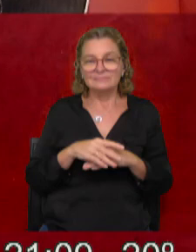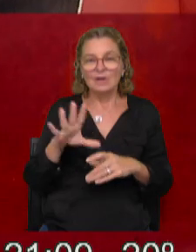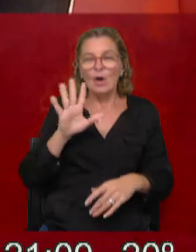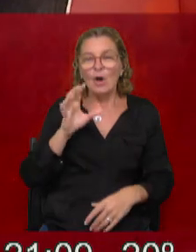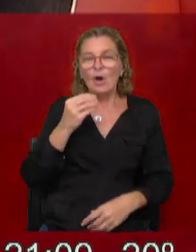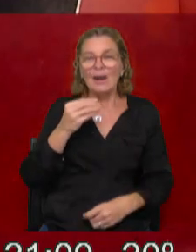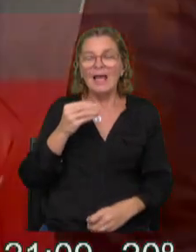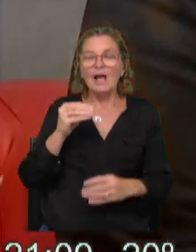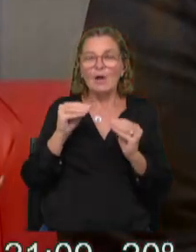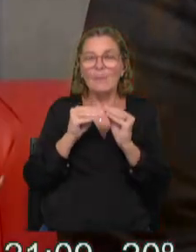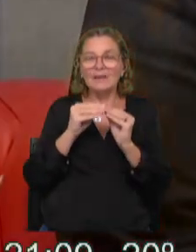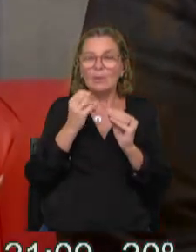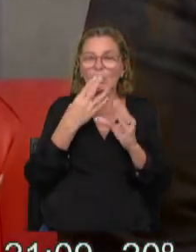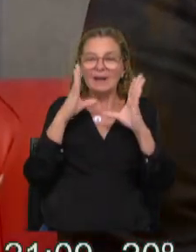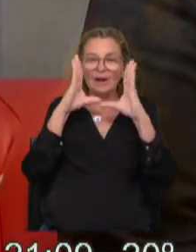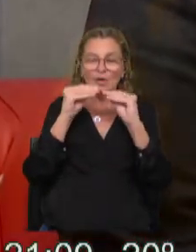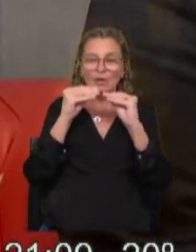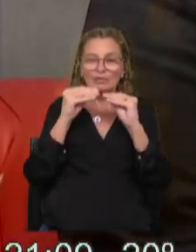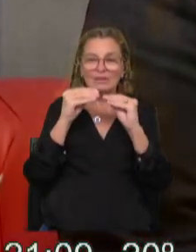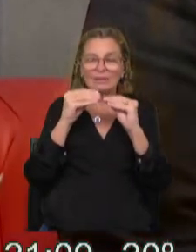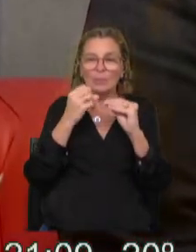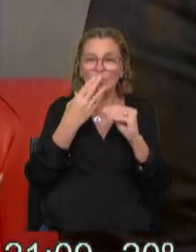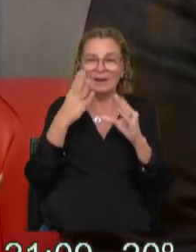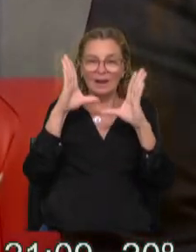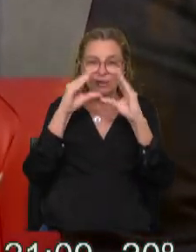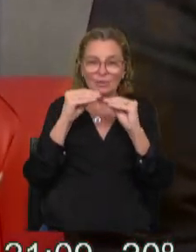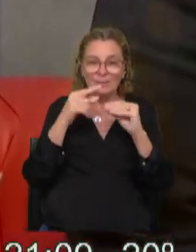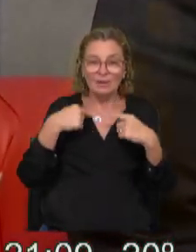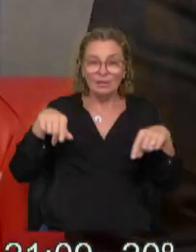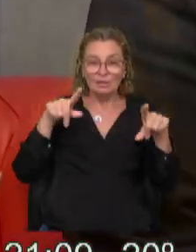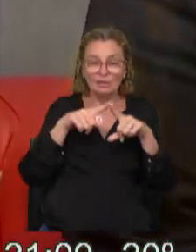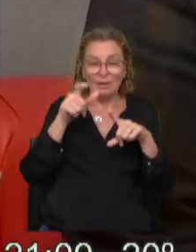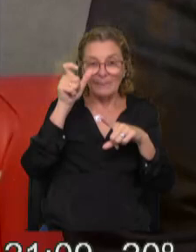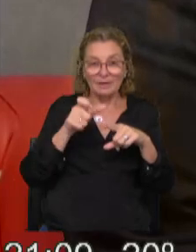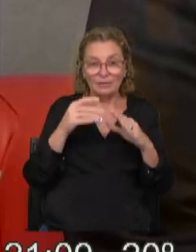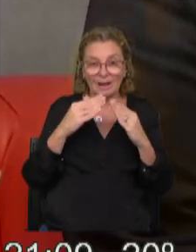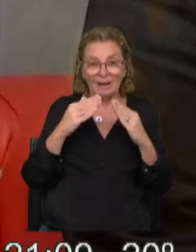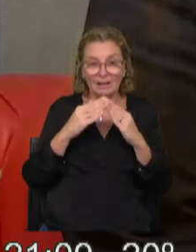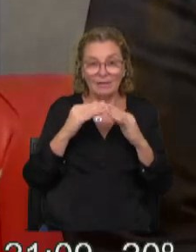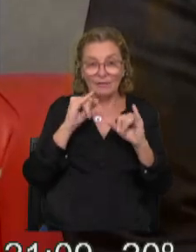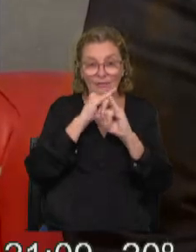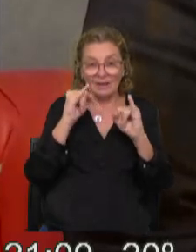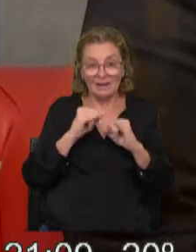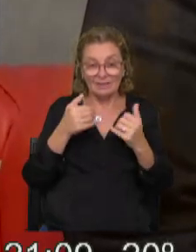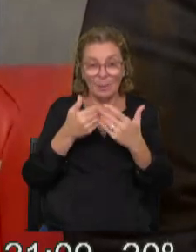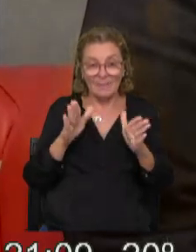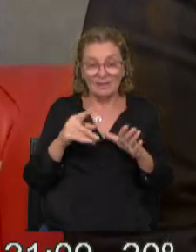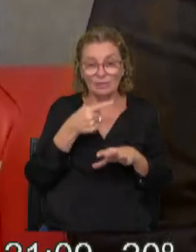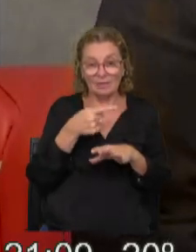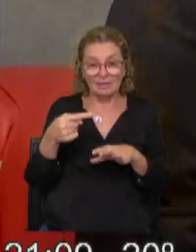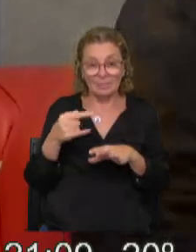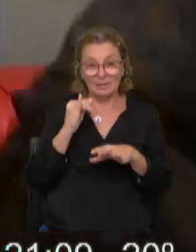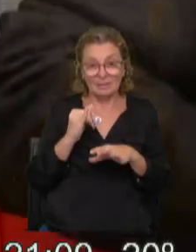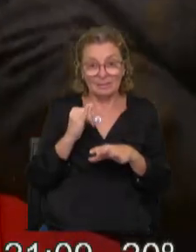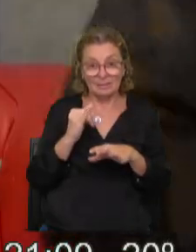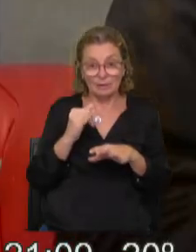Hola, compañeros, muy buenas noches para ustedes y muy buenas noches para toda la gente en casa. Feliz comienzo de semana y sí,